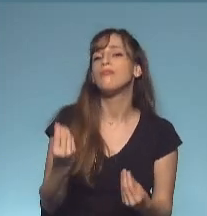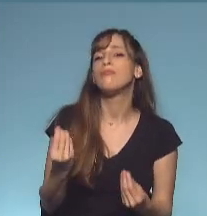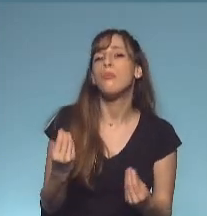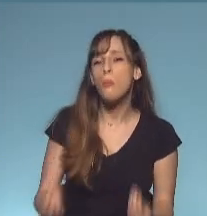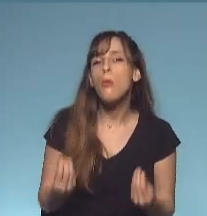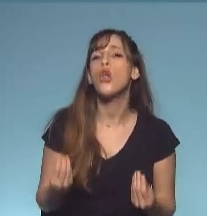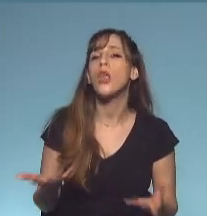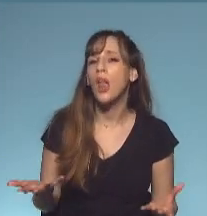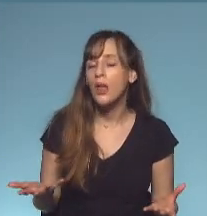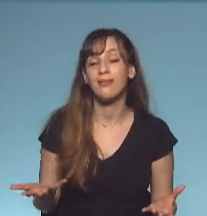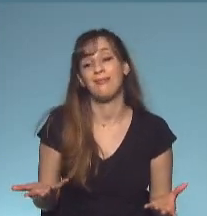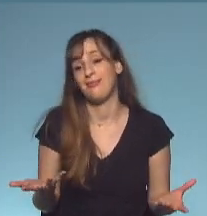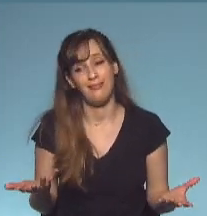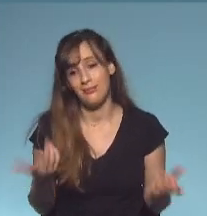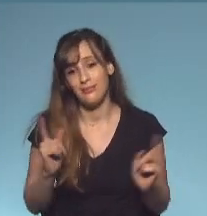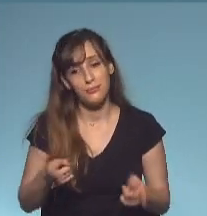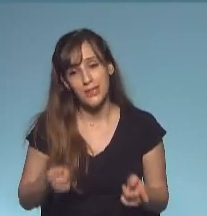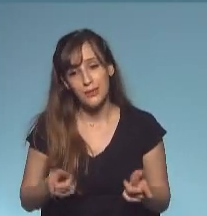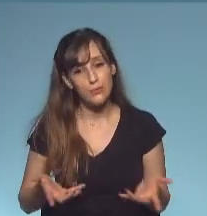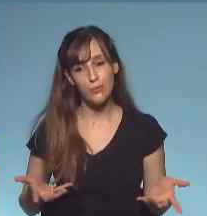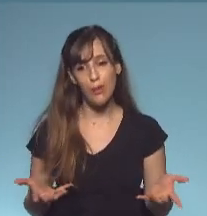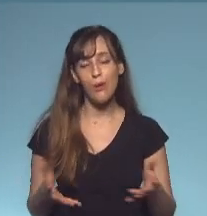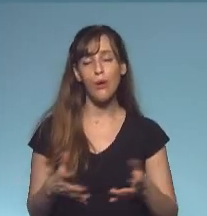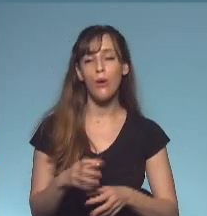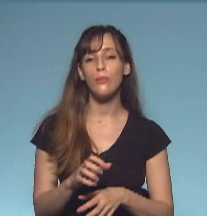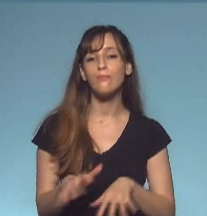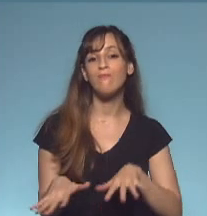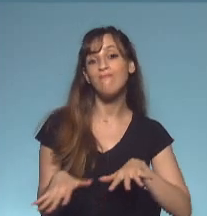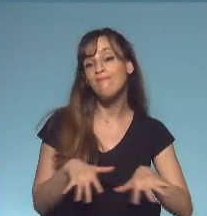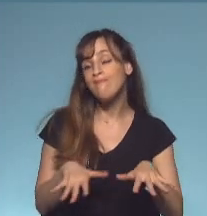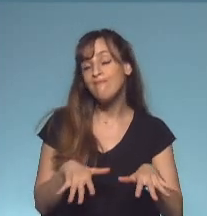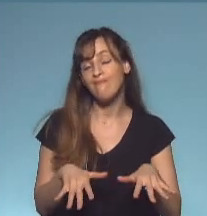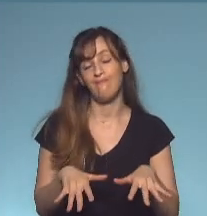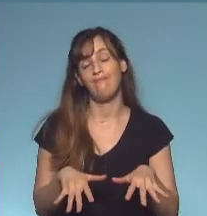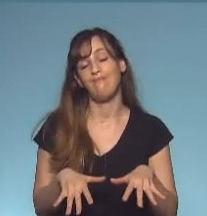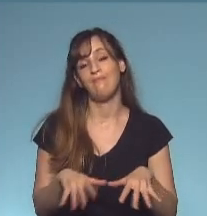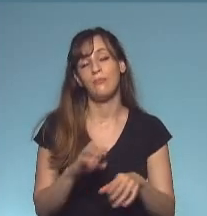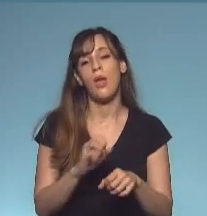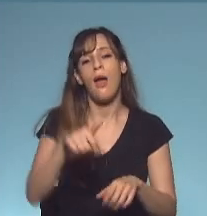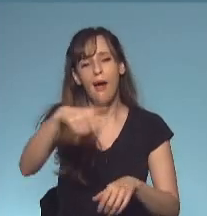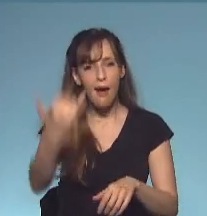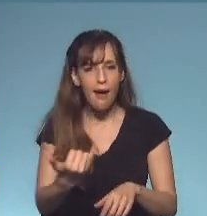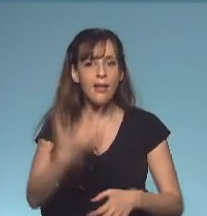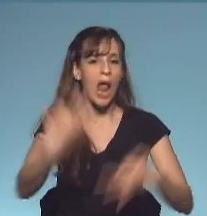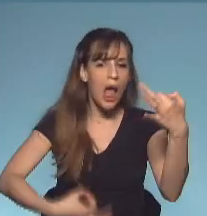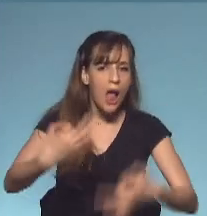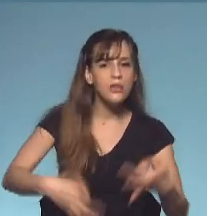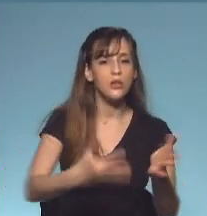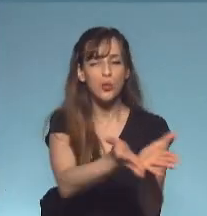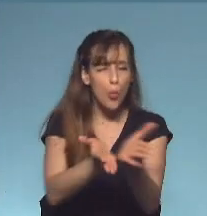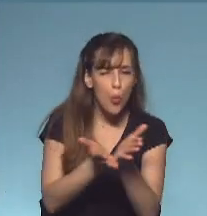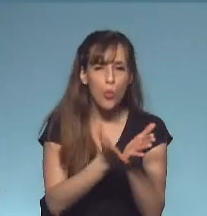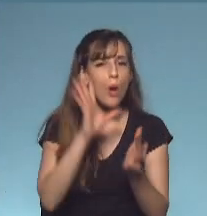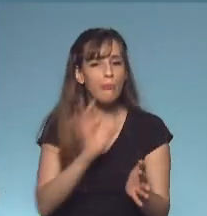bueno, como todo en el coronavirus, es nuevo y hay diferentes estudios, diferentes apreciaciones.